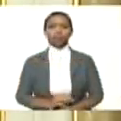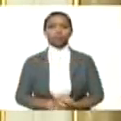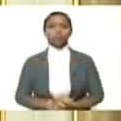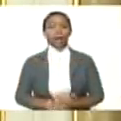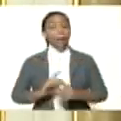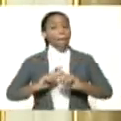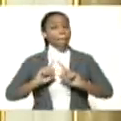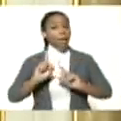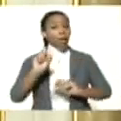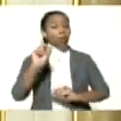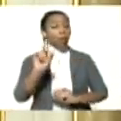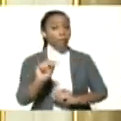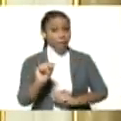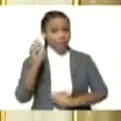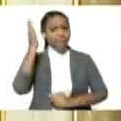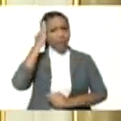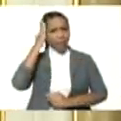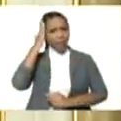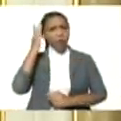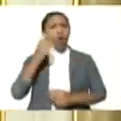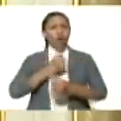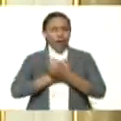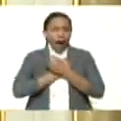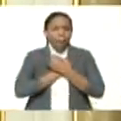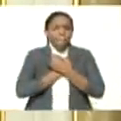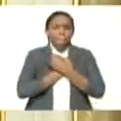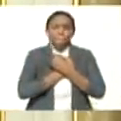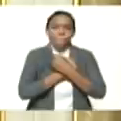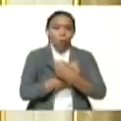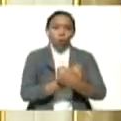Pero también sabemos que el amor